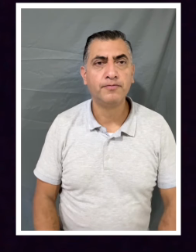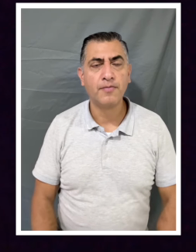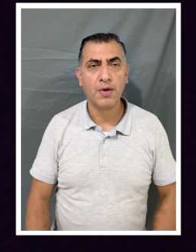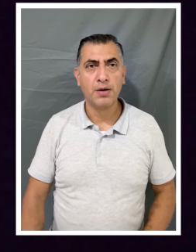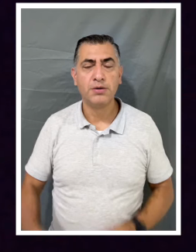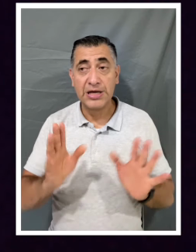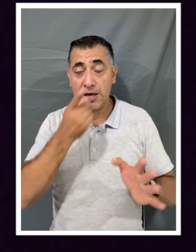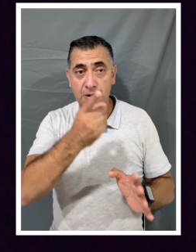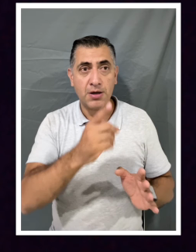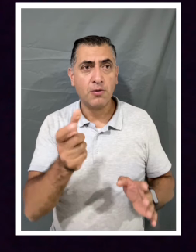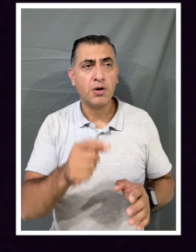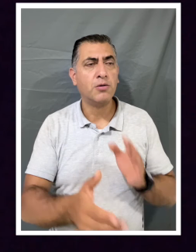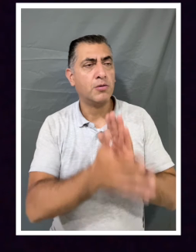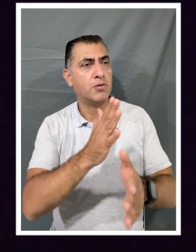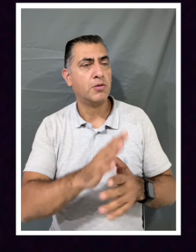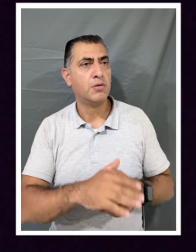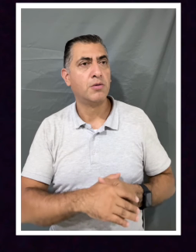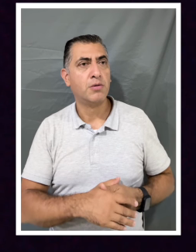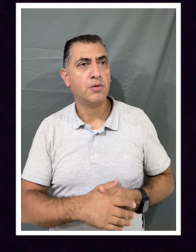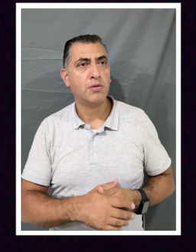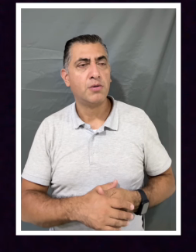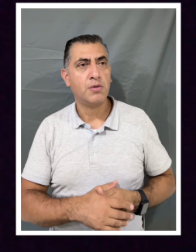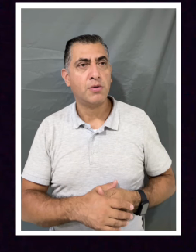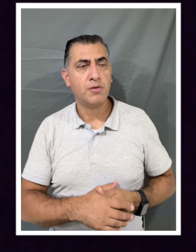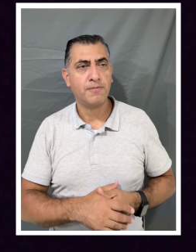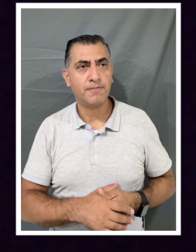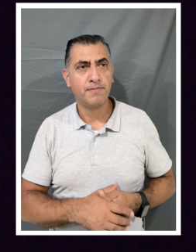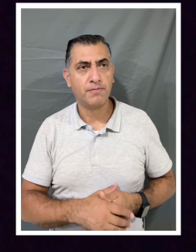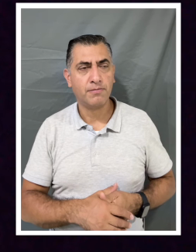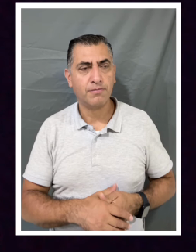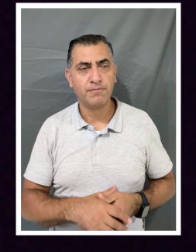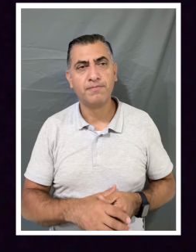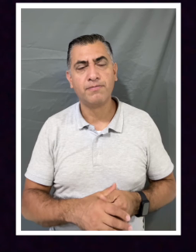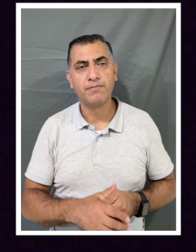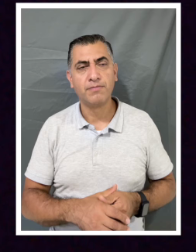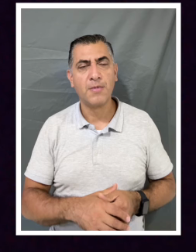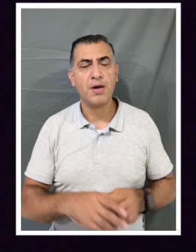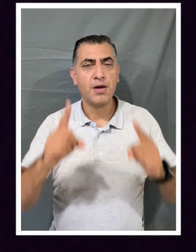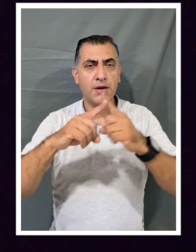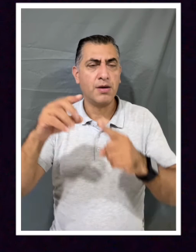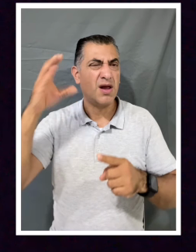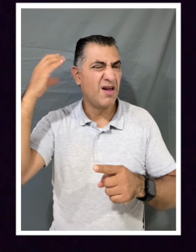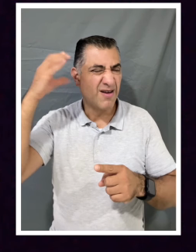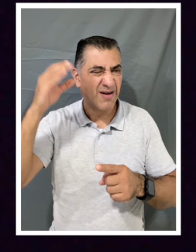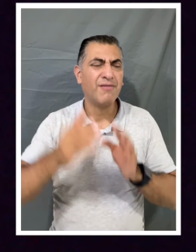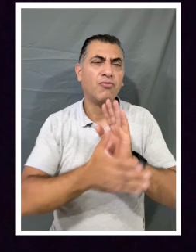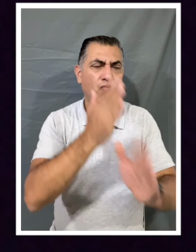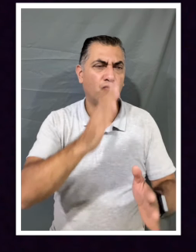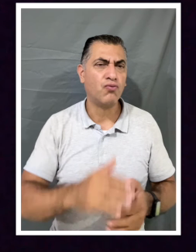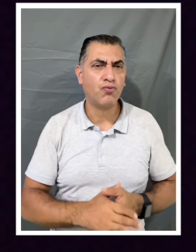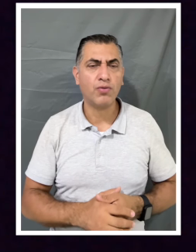yo ya le he dicho de broma que cuando vaya al campus Querétaro se vaya corriendo y así nos ahorramos los viáticos pues ya corre muchísimo no